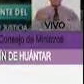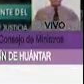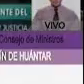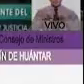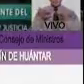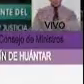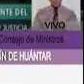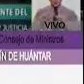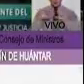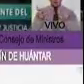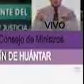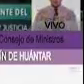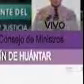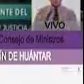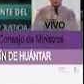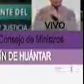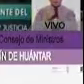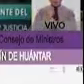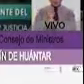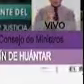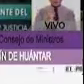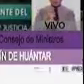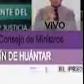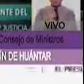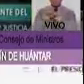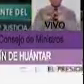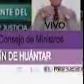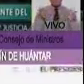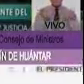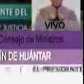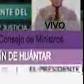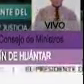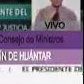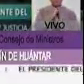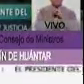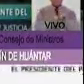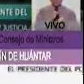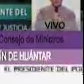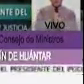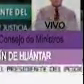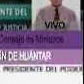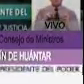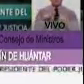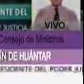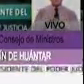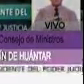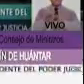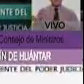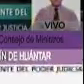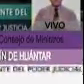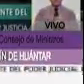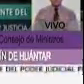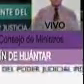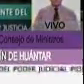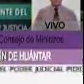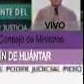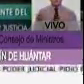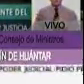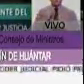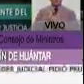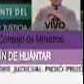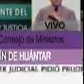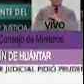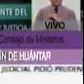recurrir a la Corte Interamericana o a la Comisión Interamericana cuando se han agotado las instancias